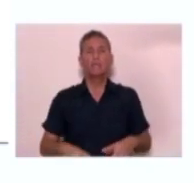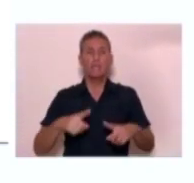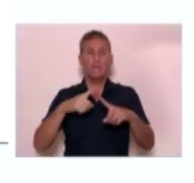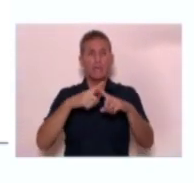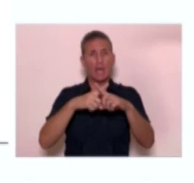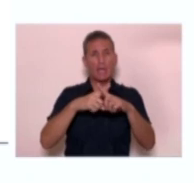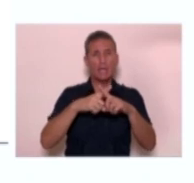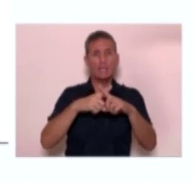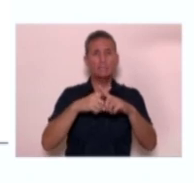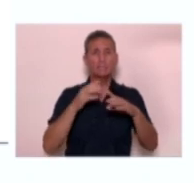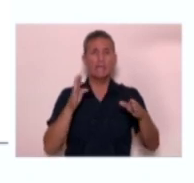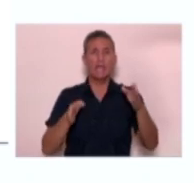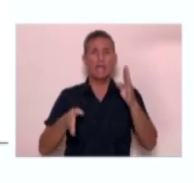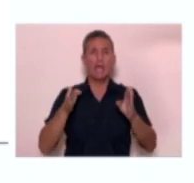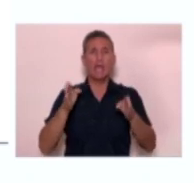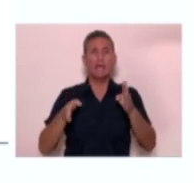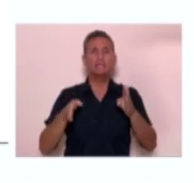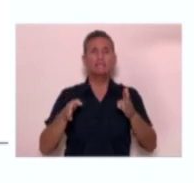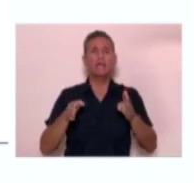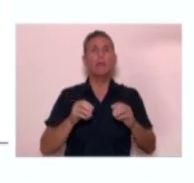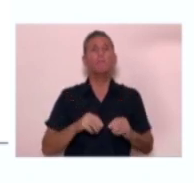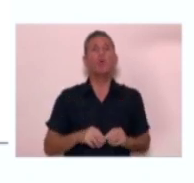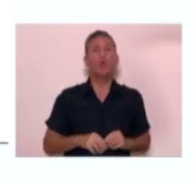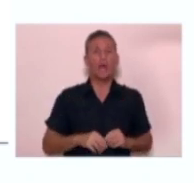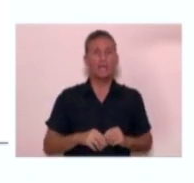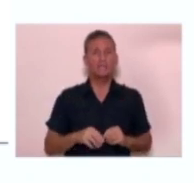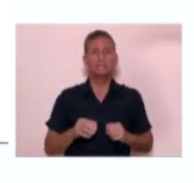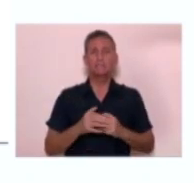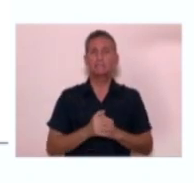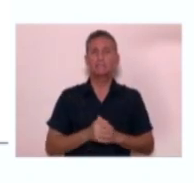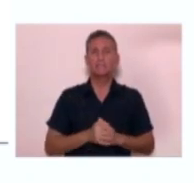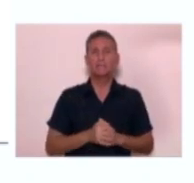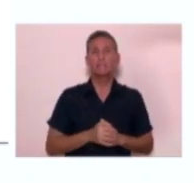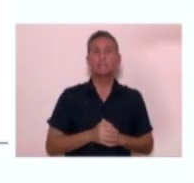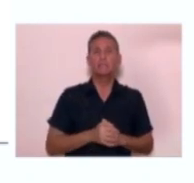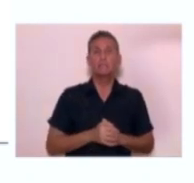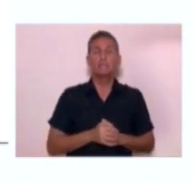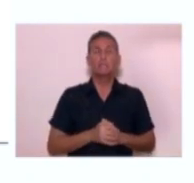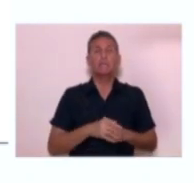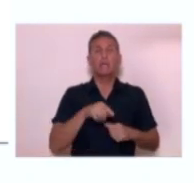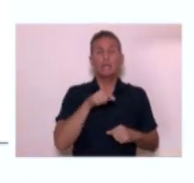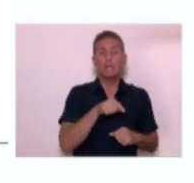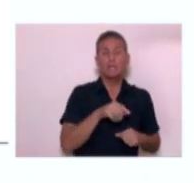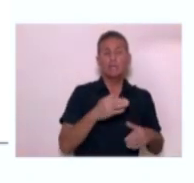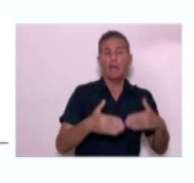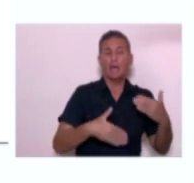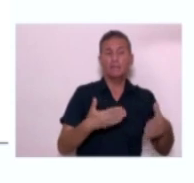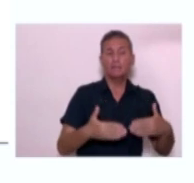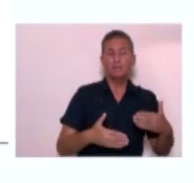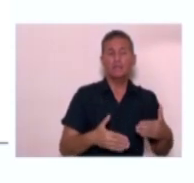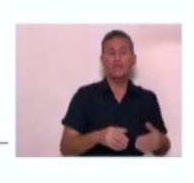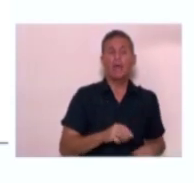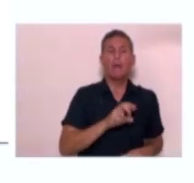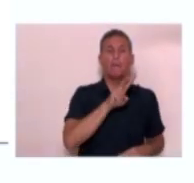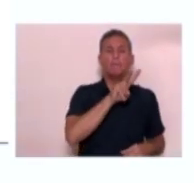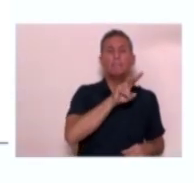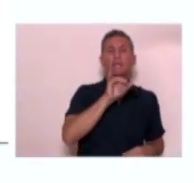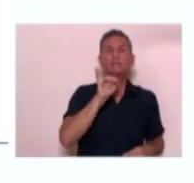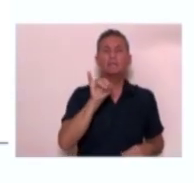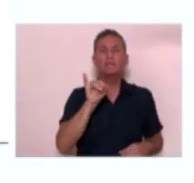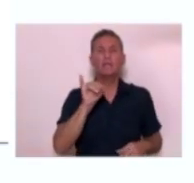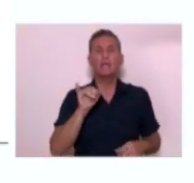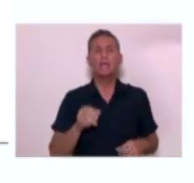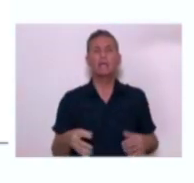el contenido de la H intercalada y la X entre vocales. Y en la página 36 está la